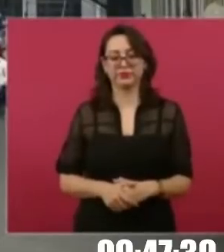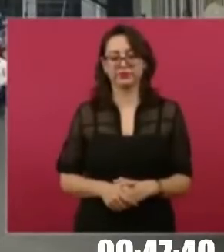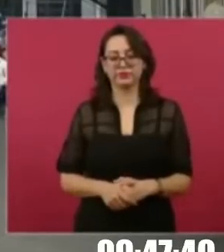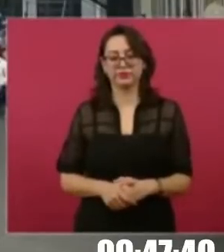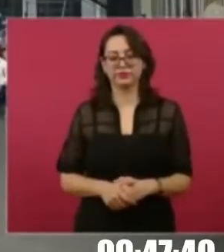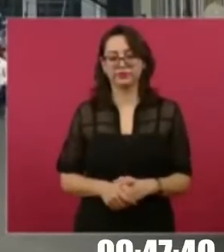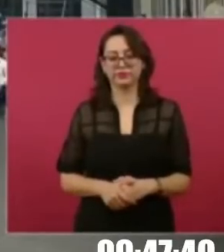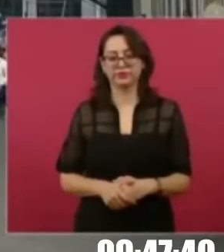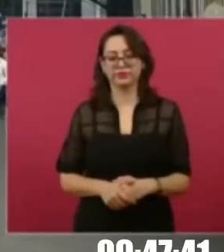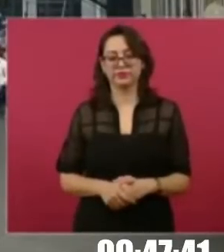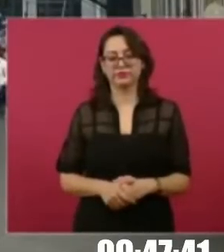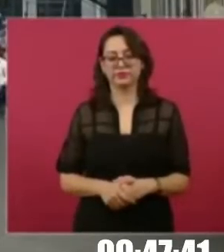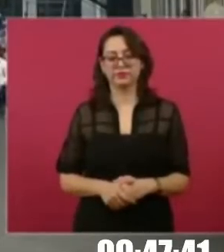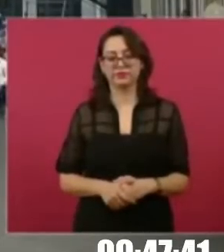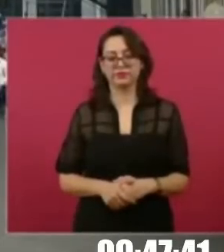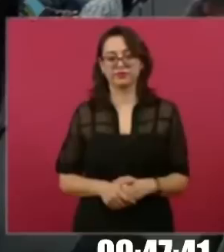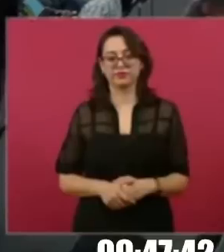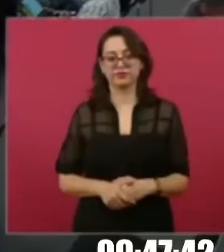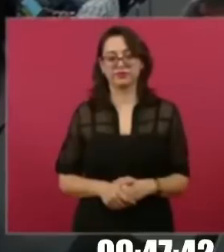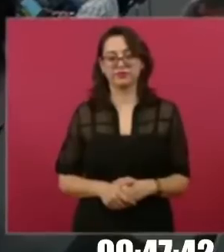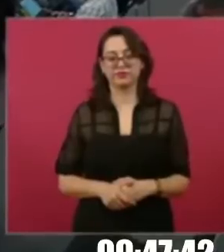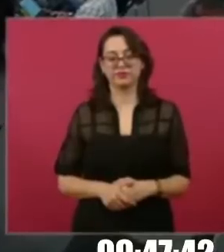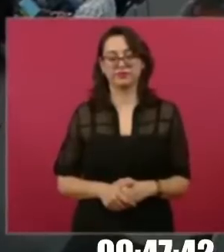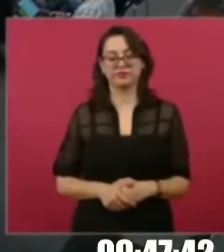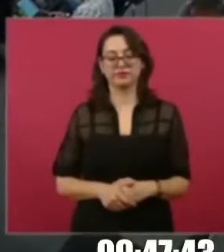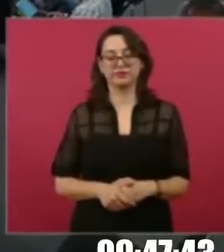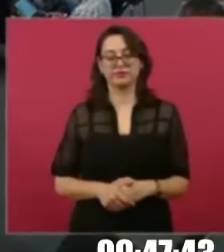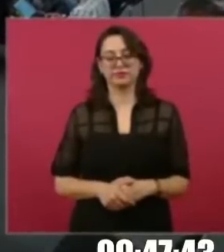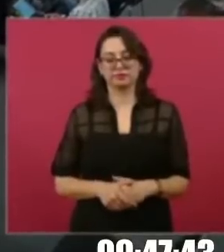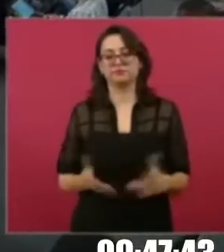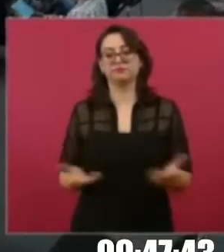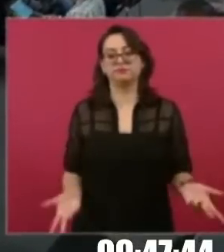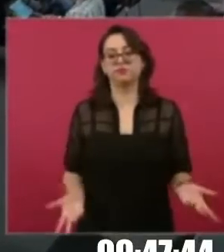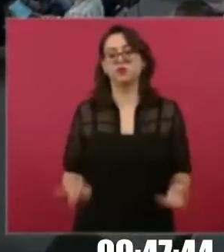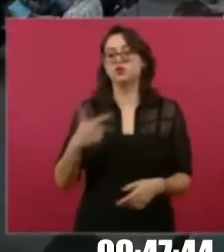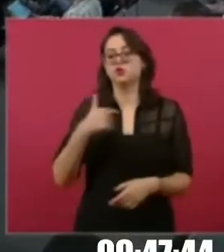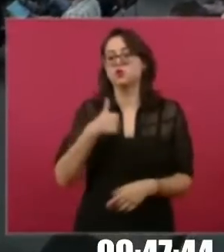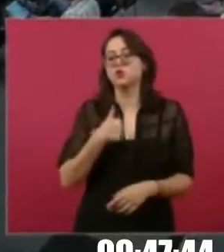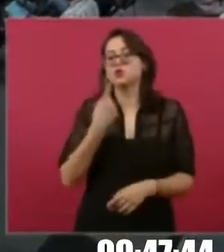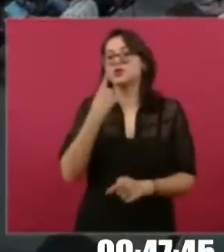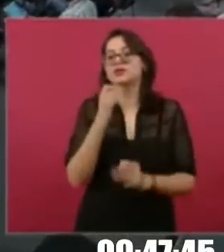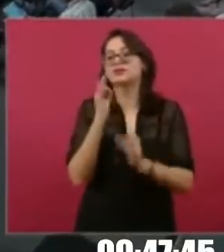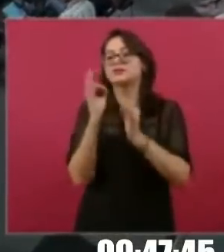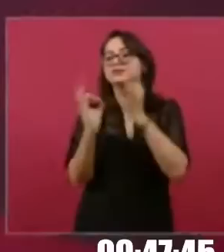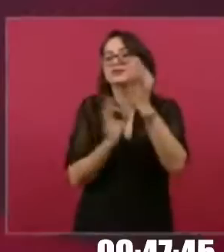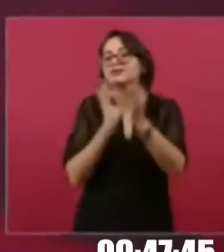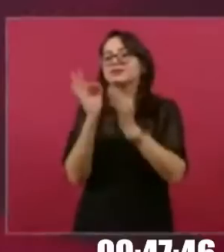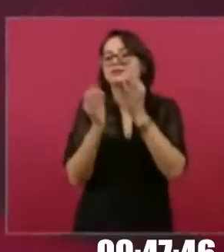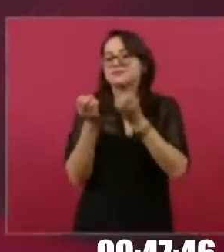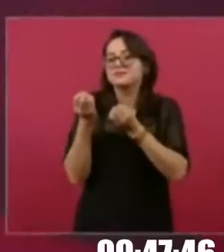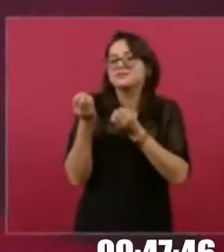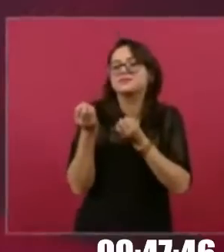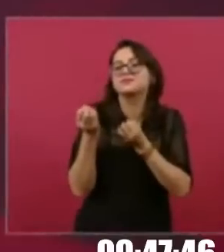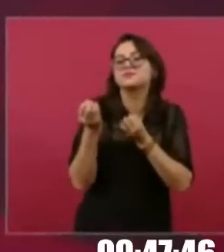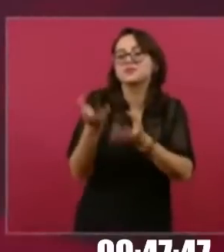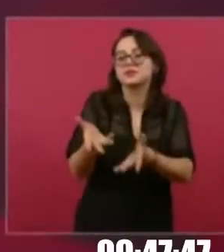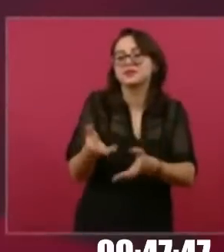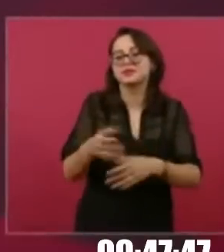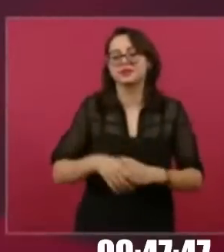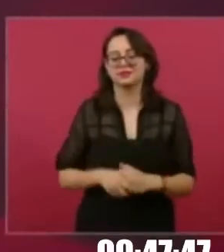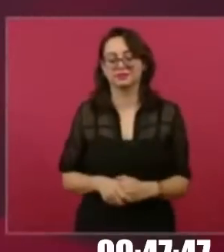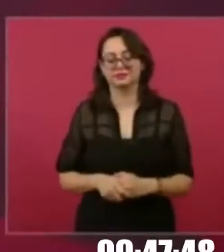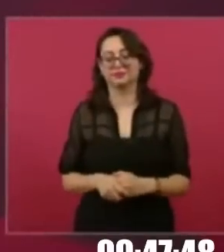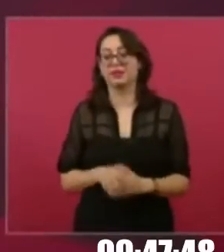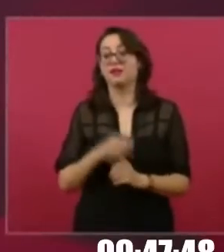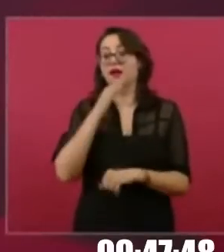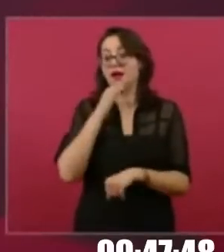bueno pero para que este no digan que no hay nota este informo